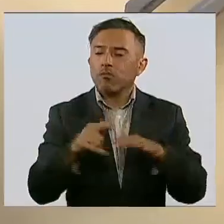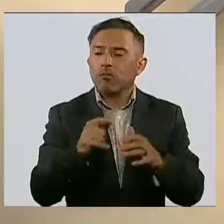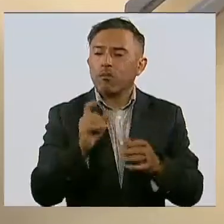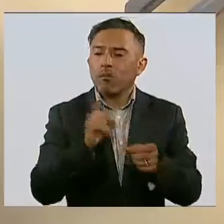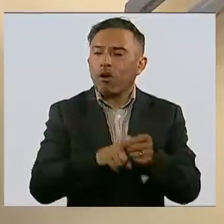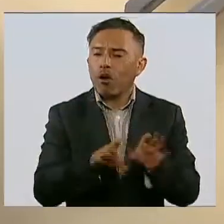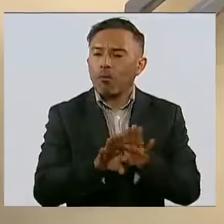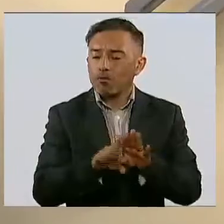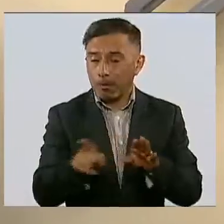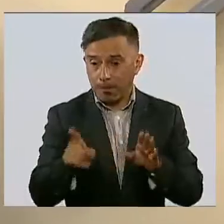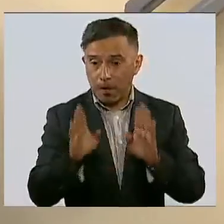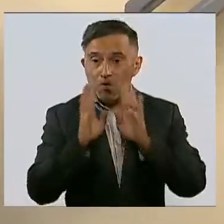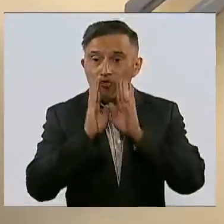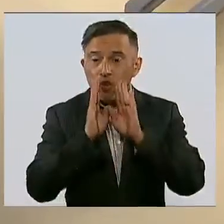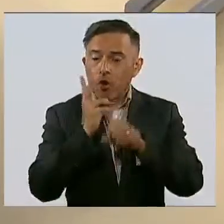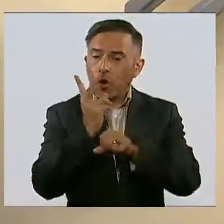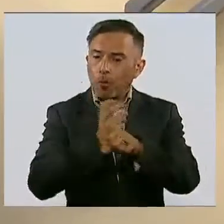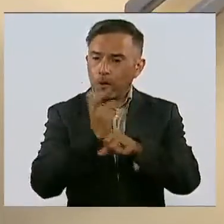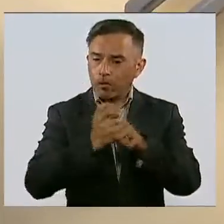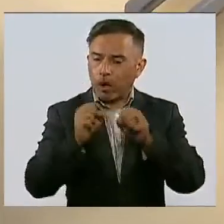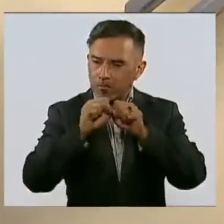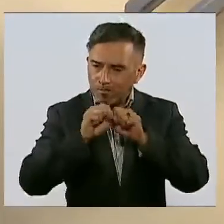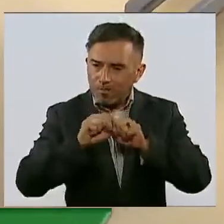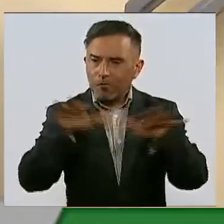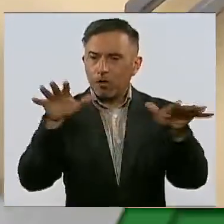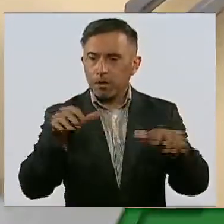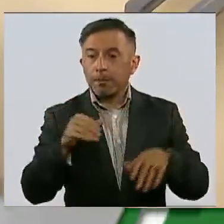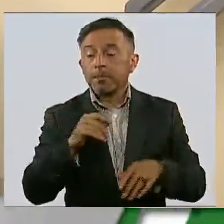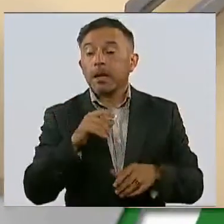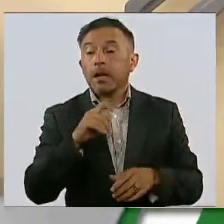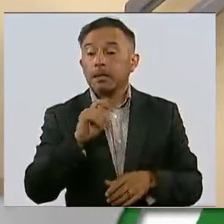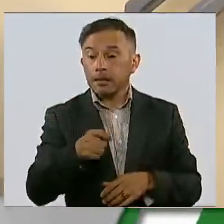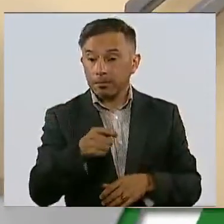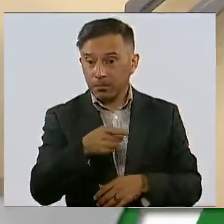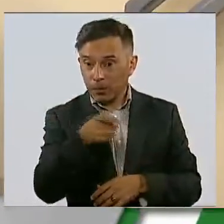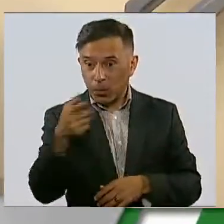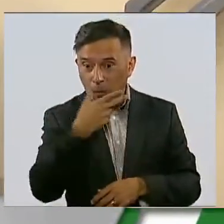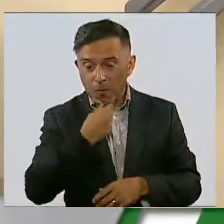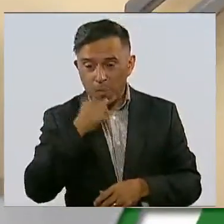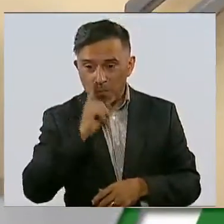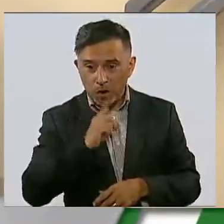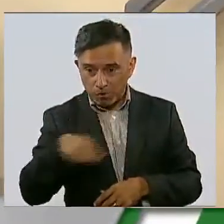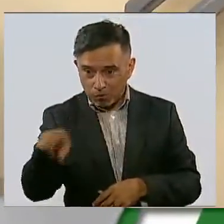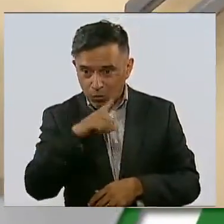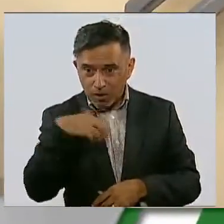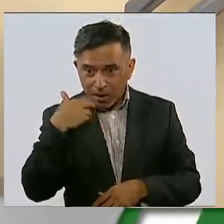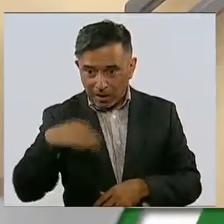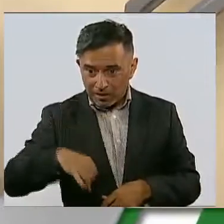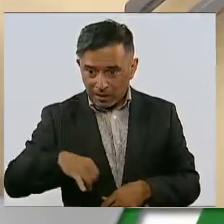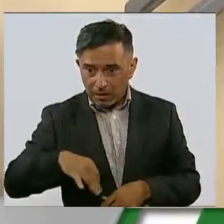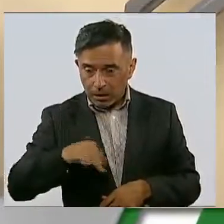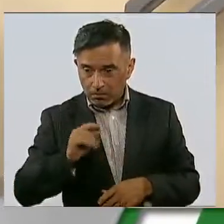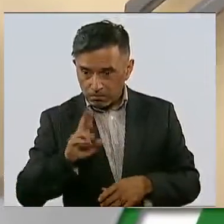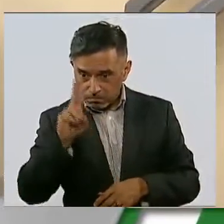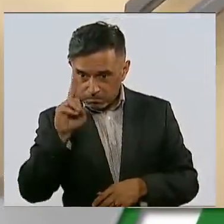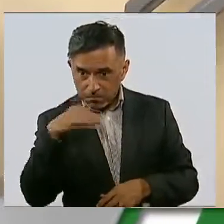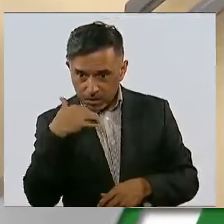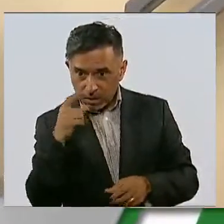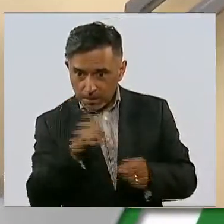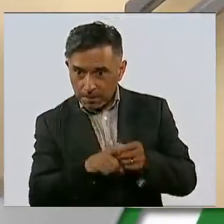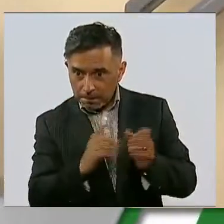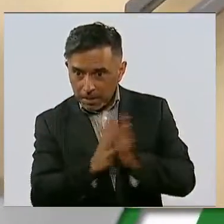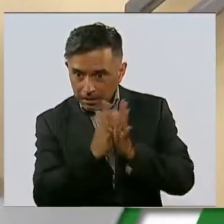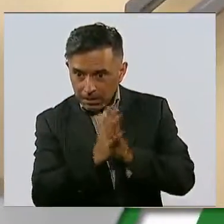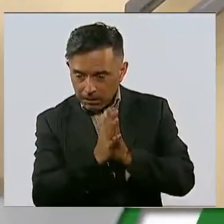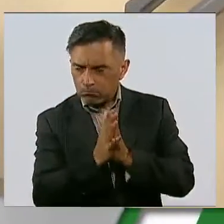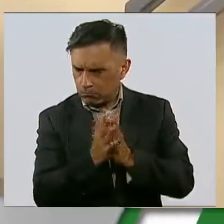Que se difunda la convocatoria, que se inscriban todas aquellas y aquellos que estén interesados en participar y